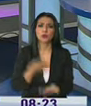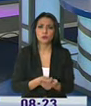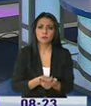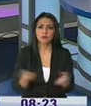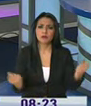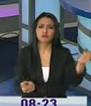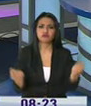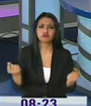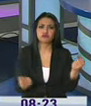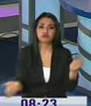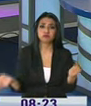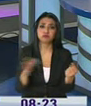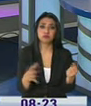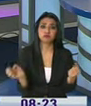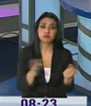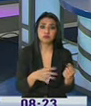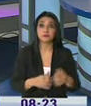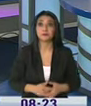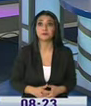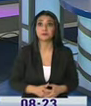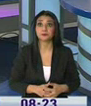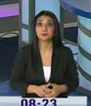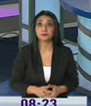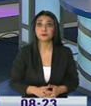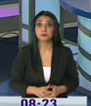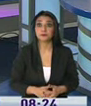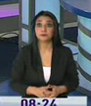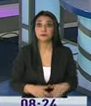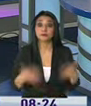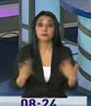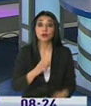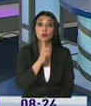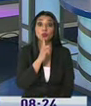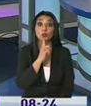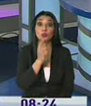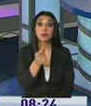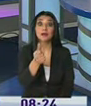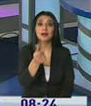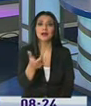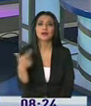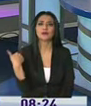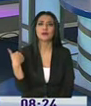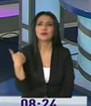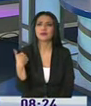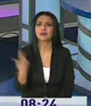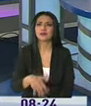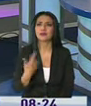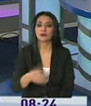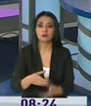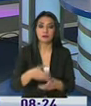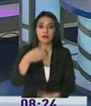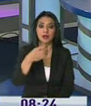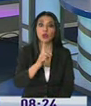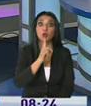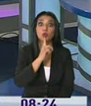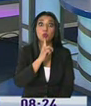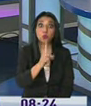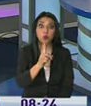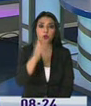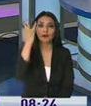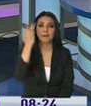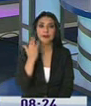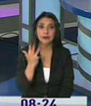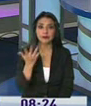esos anhelados, ansiados vehículos. Espera, espera. Uy, no traje mi velita. Para eso sí hace falta una vela grandota. Amarilla.